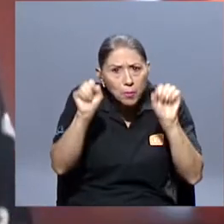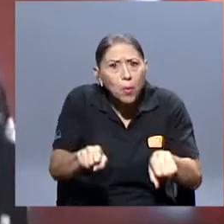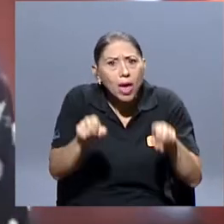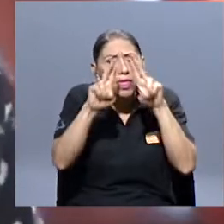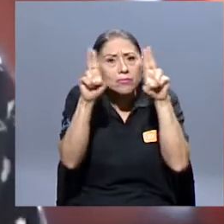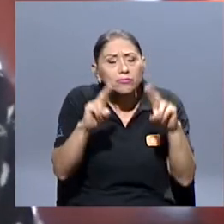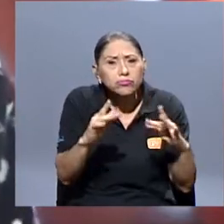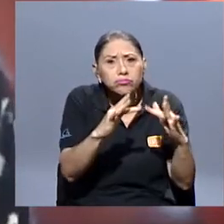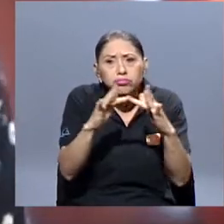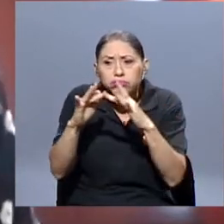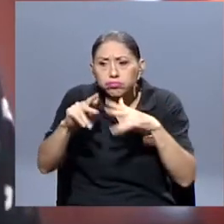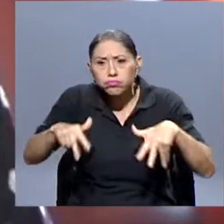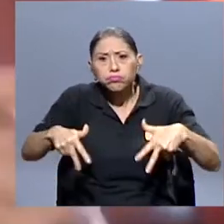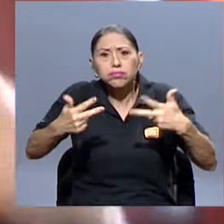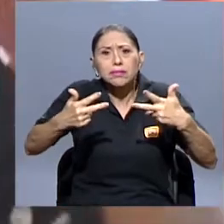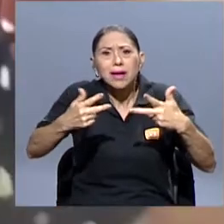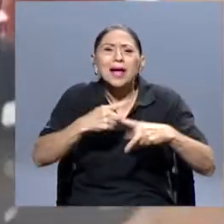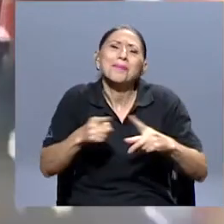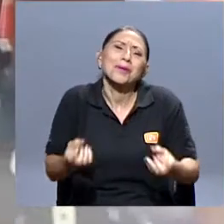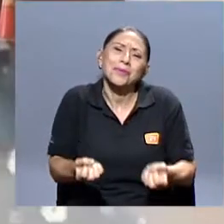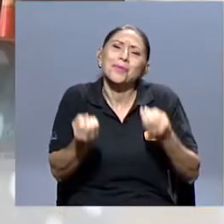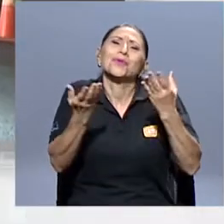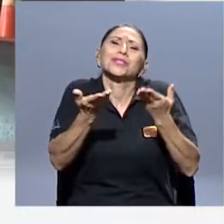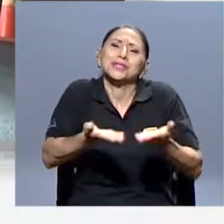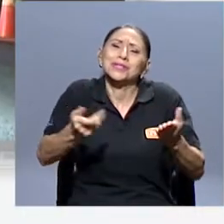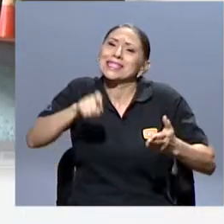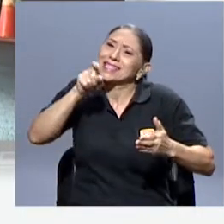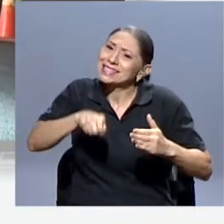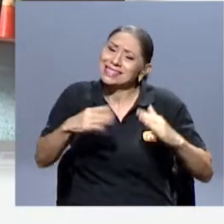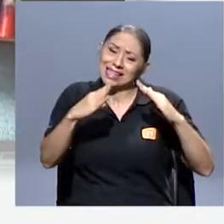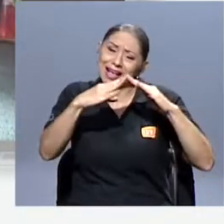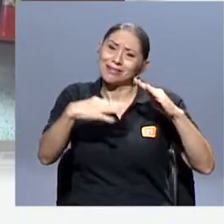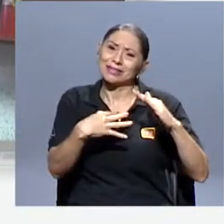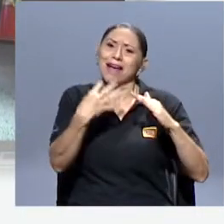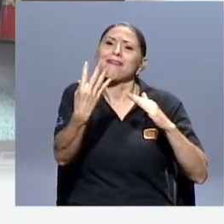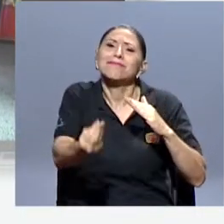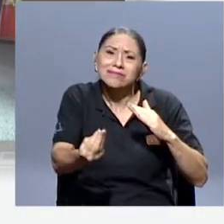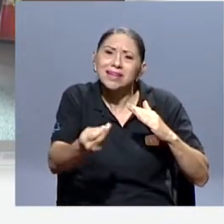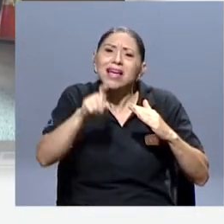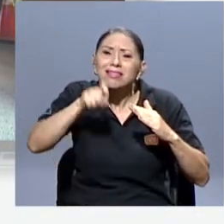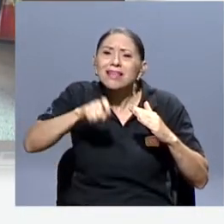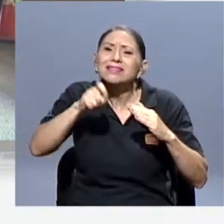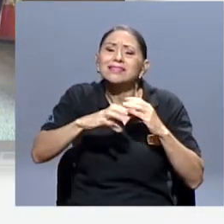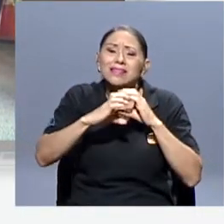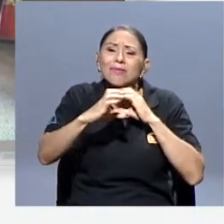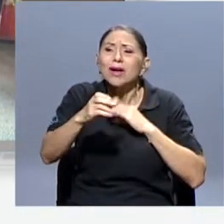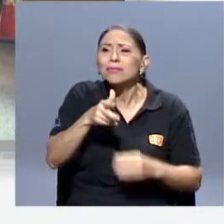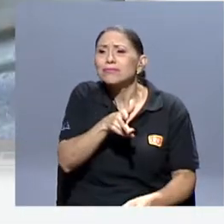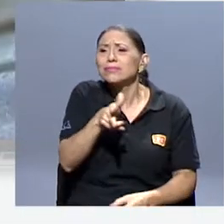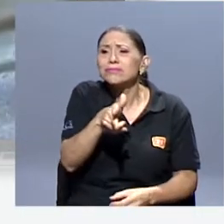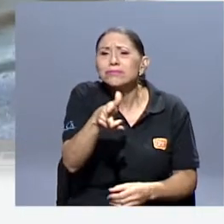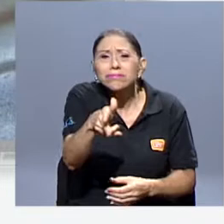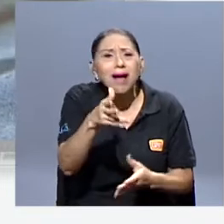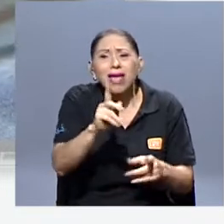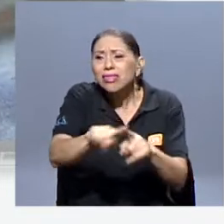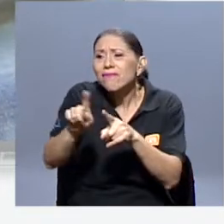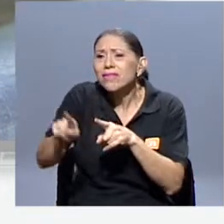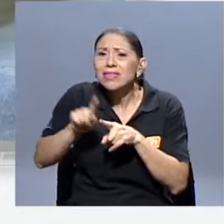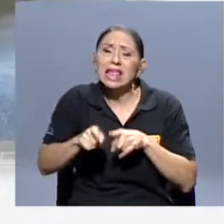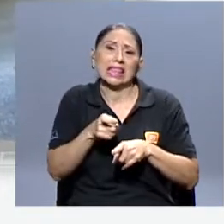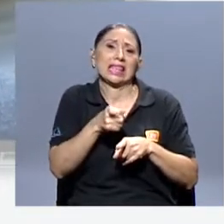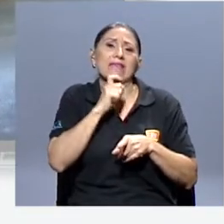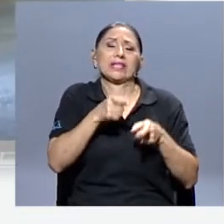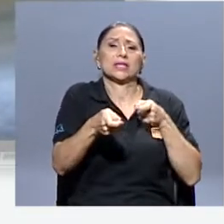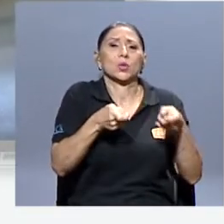las actividades humanas están asociadas a la movilidad física, ¿verdad? Y por tanto, sí. Eso dificulta el control de cualquier epidemia. Entonces,